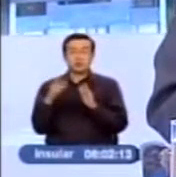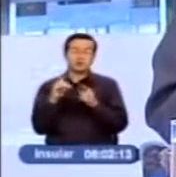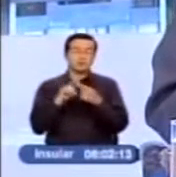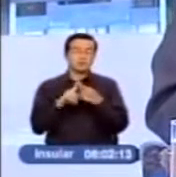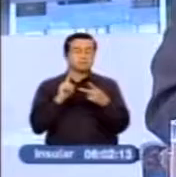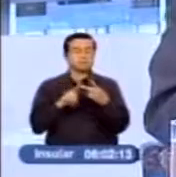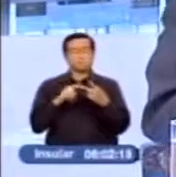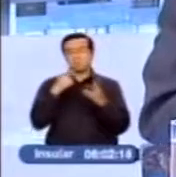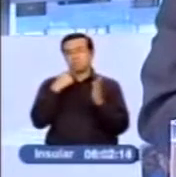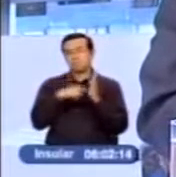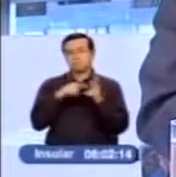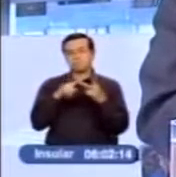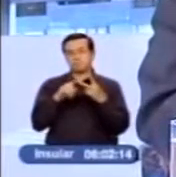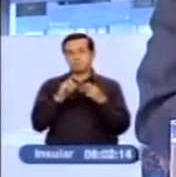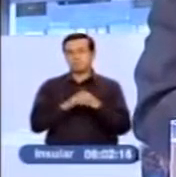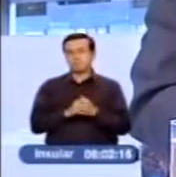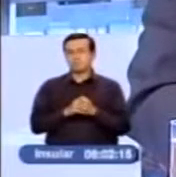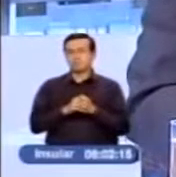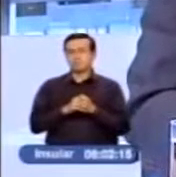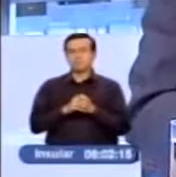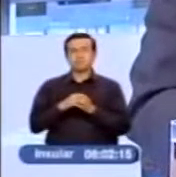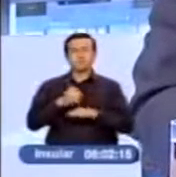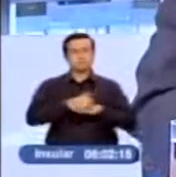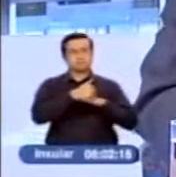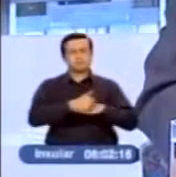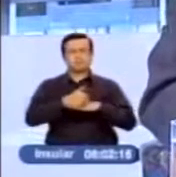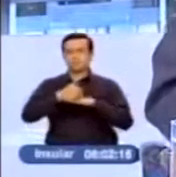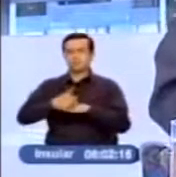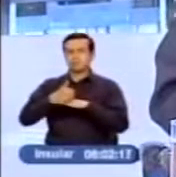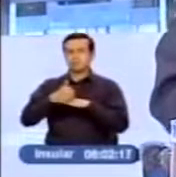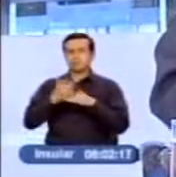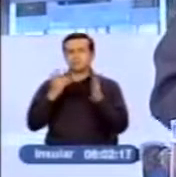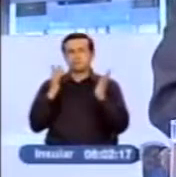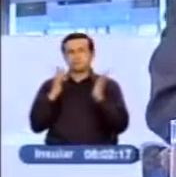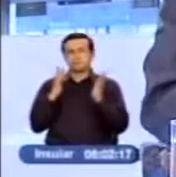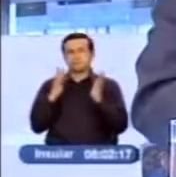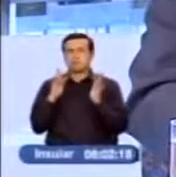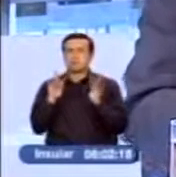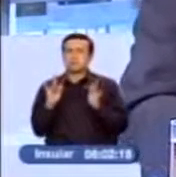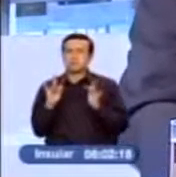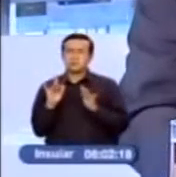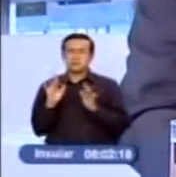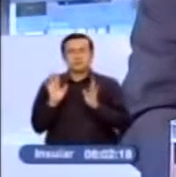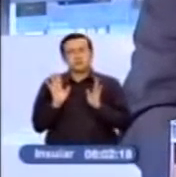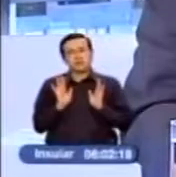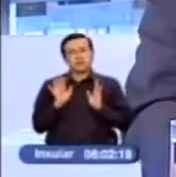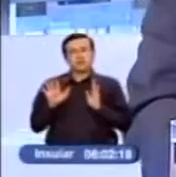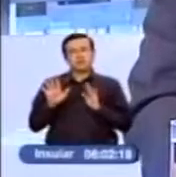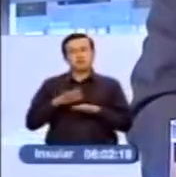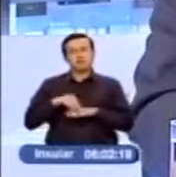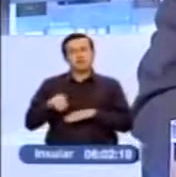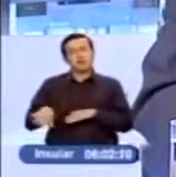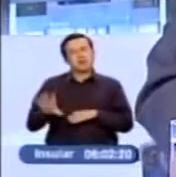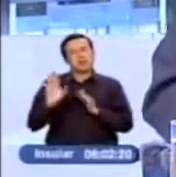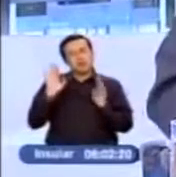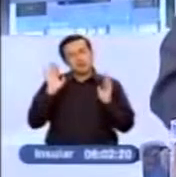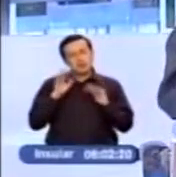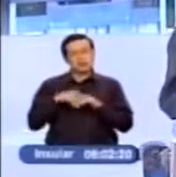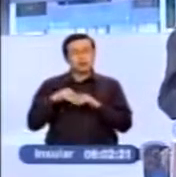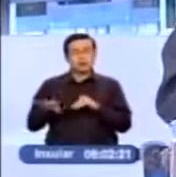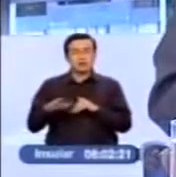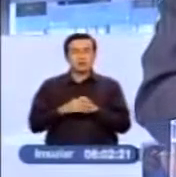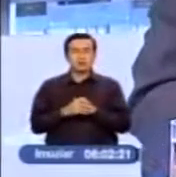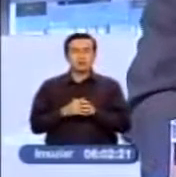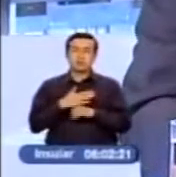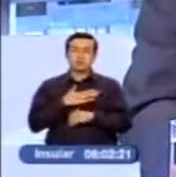así, un poco como que quienes somos autoridades no quisiéramos mojarnos del poncho, no quisiéramos